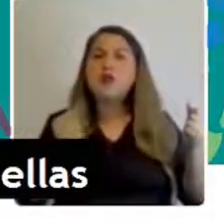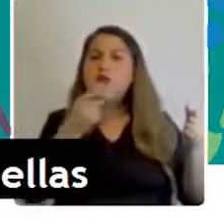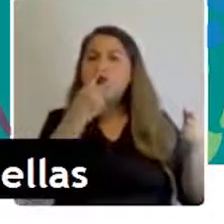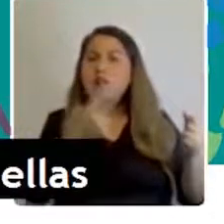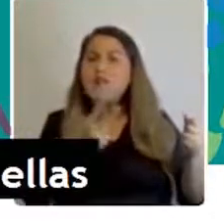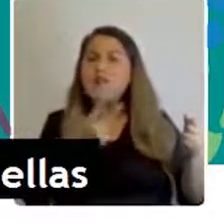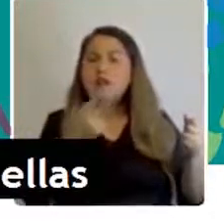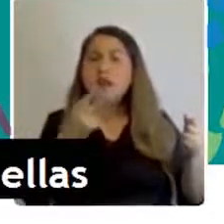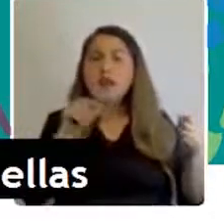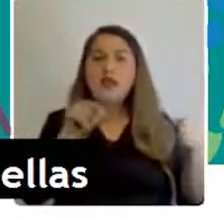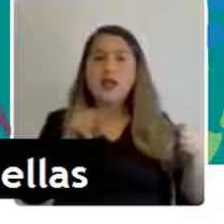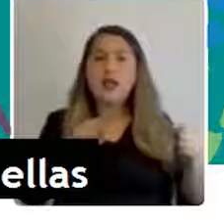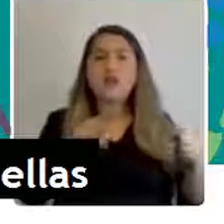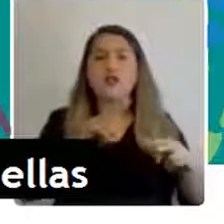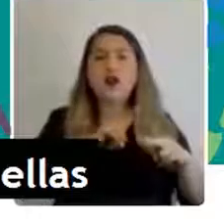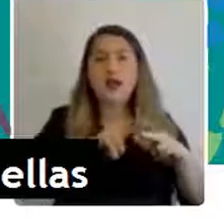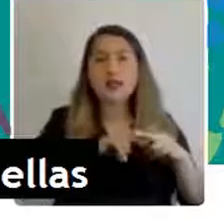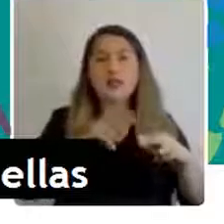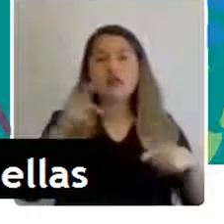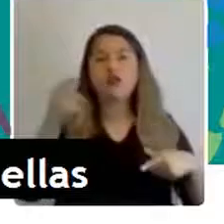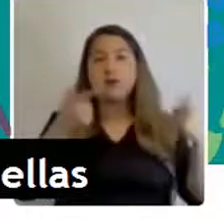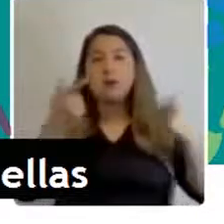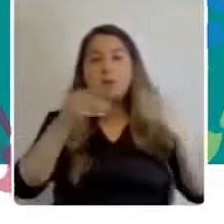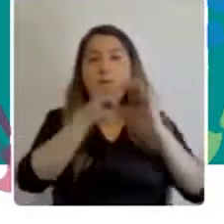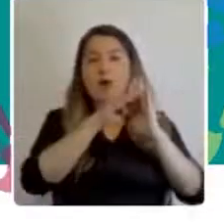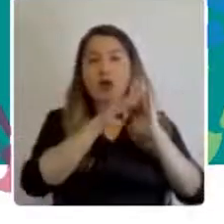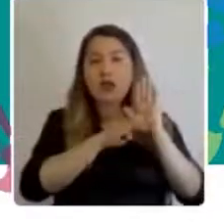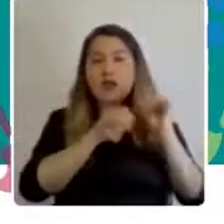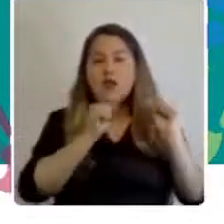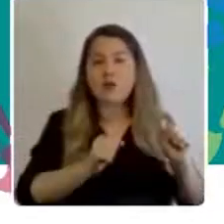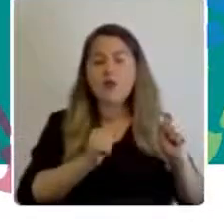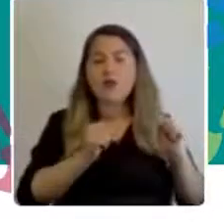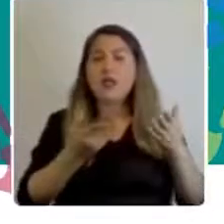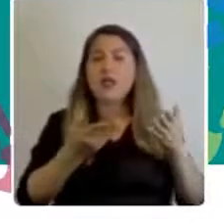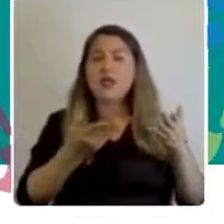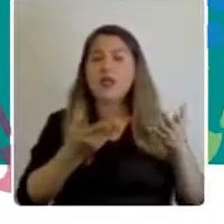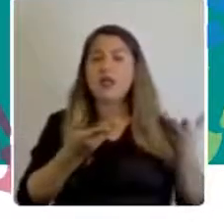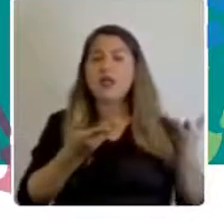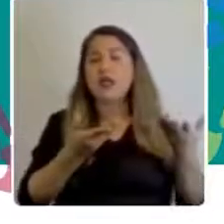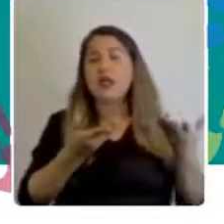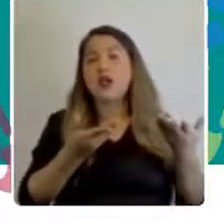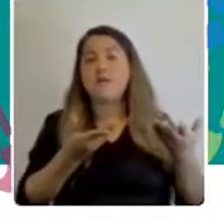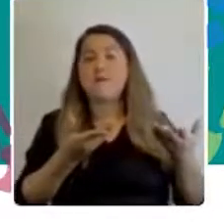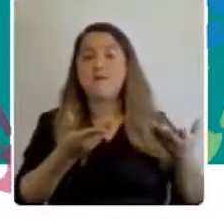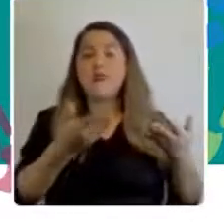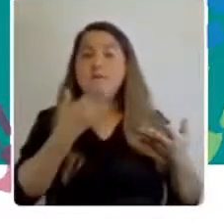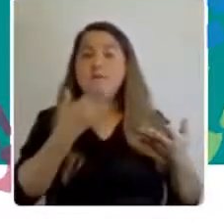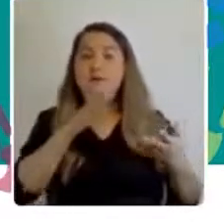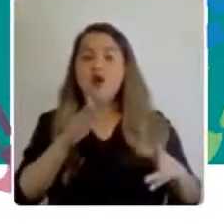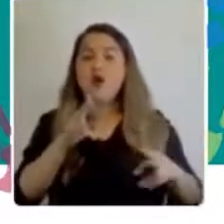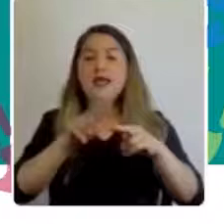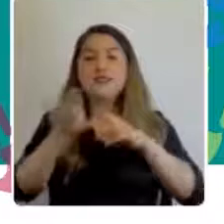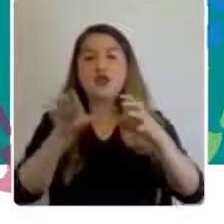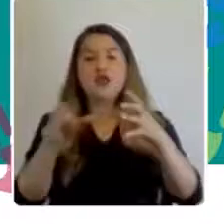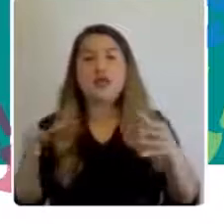estableciendo políticas que de pronto pueden ser compartidas entre varias de ellas, con un abordaje más en grupo que individualmente.